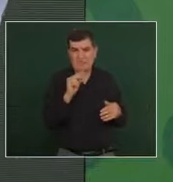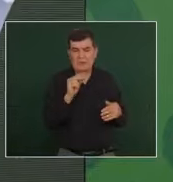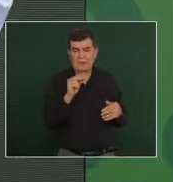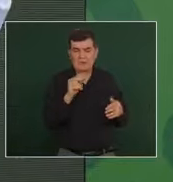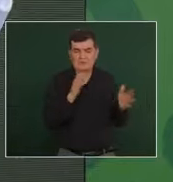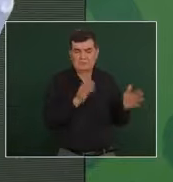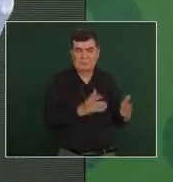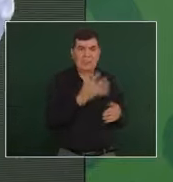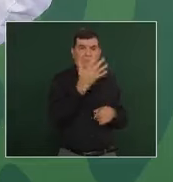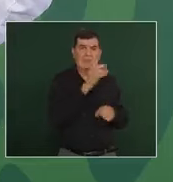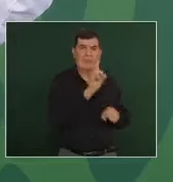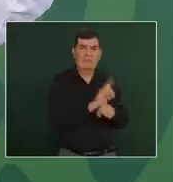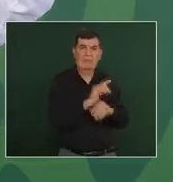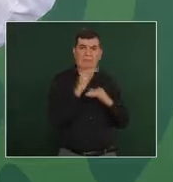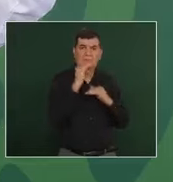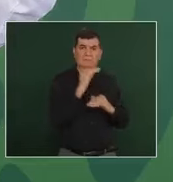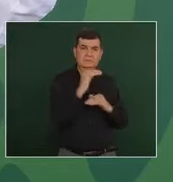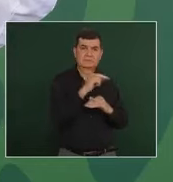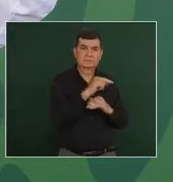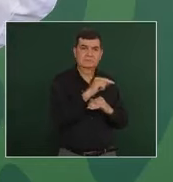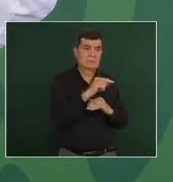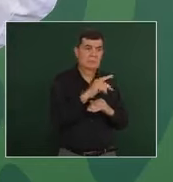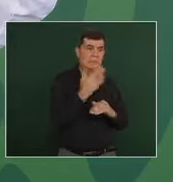Y libres.